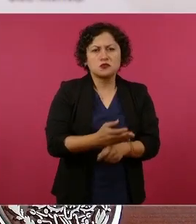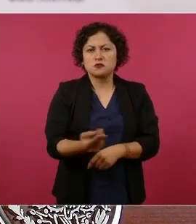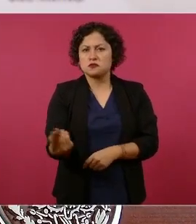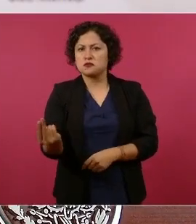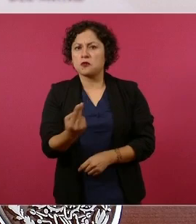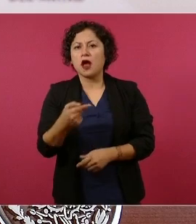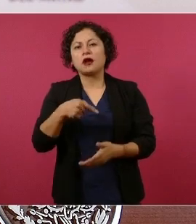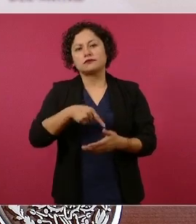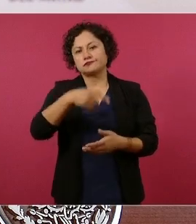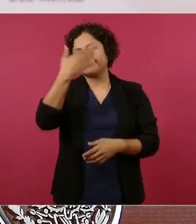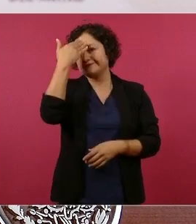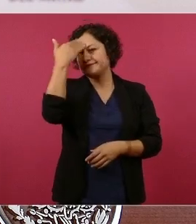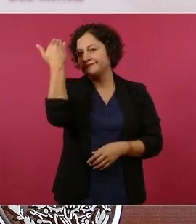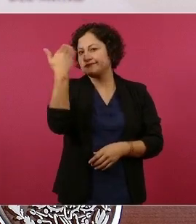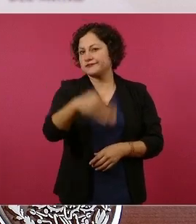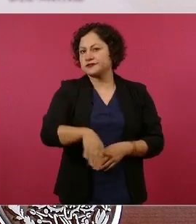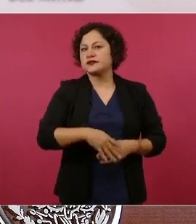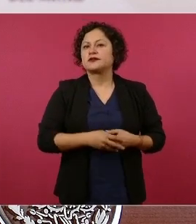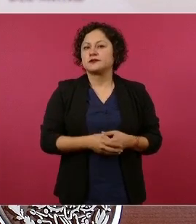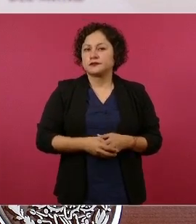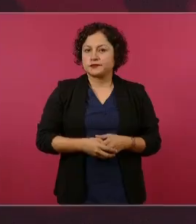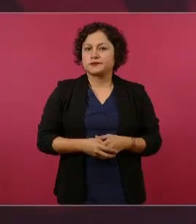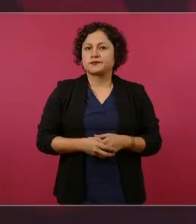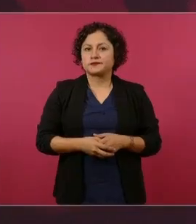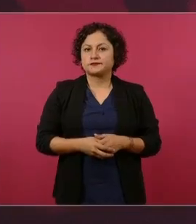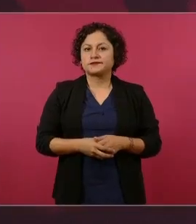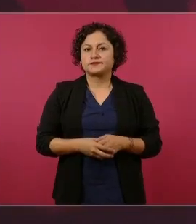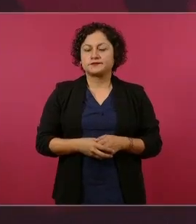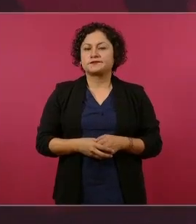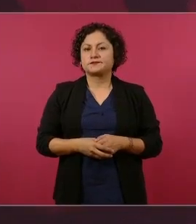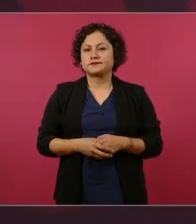además es una gente